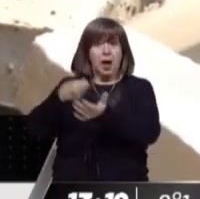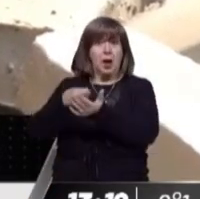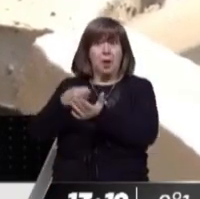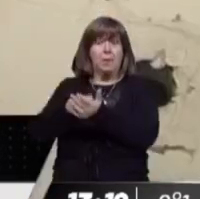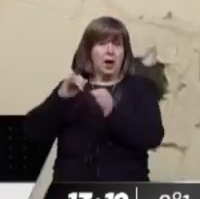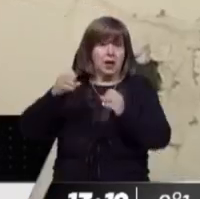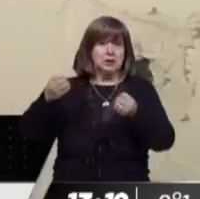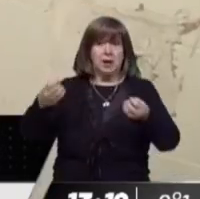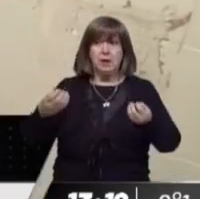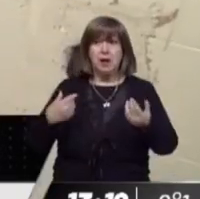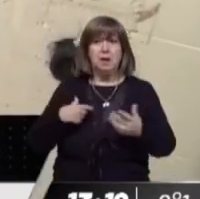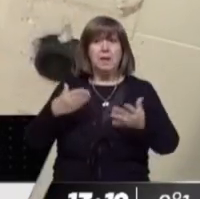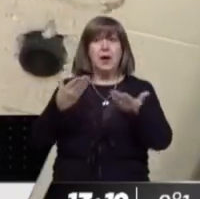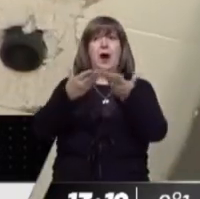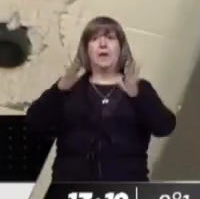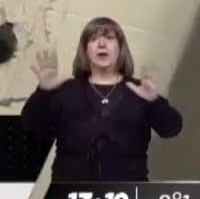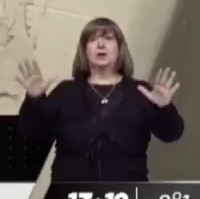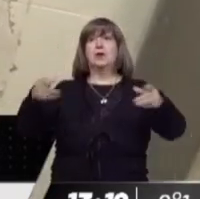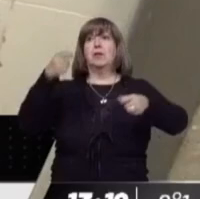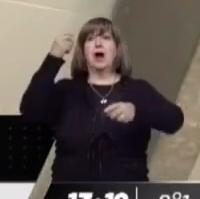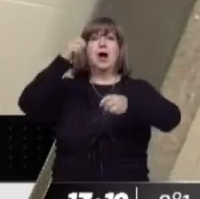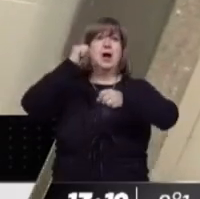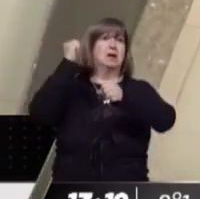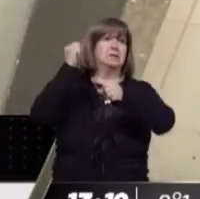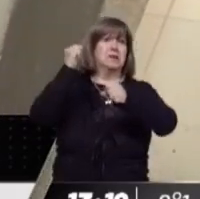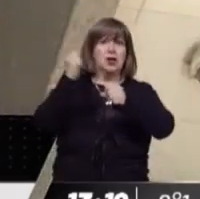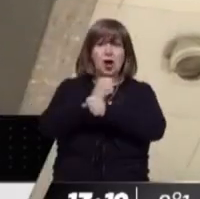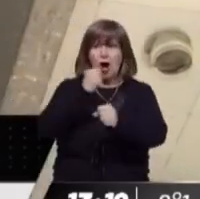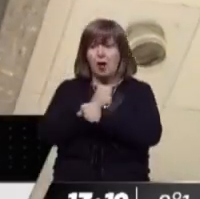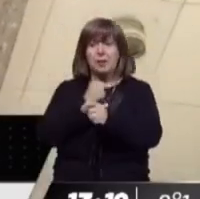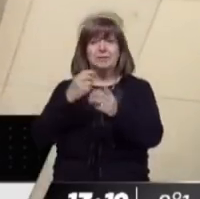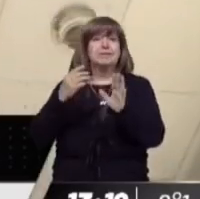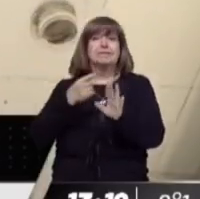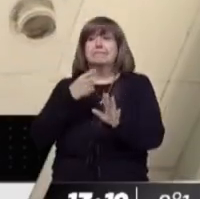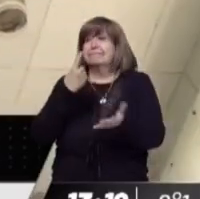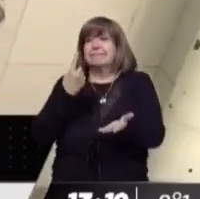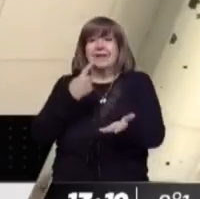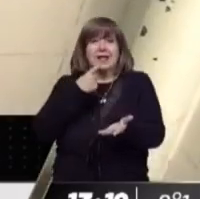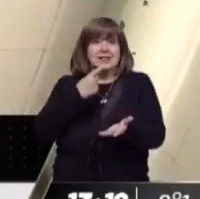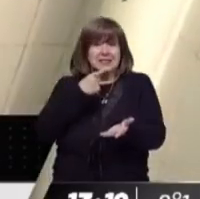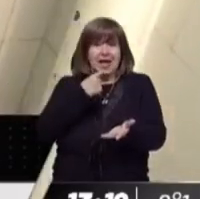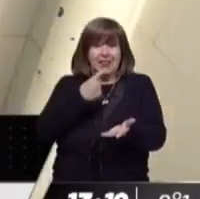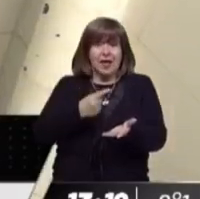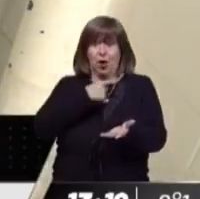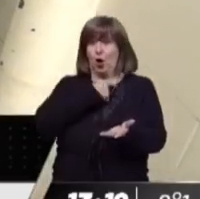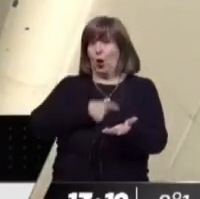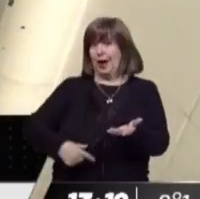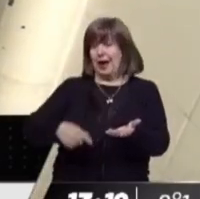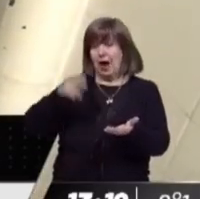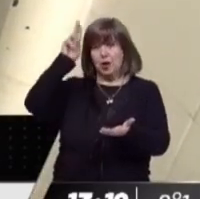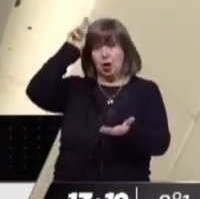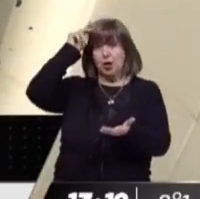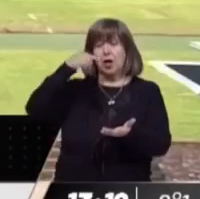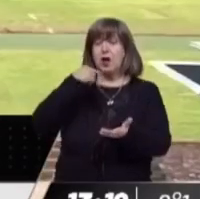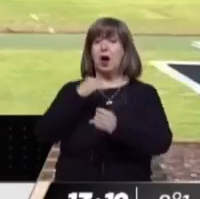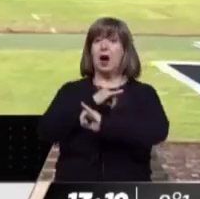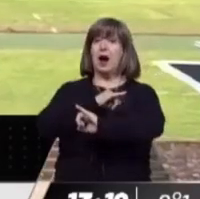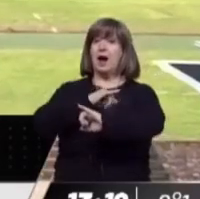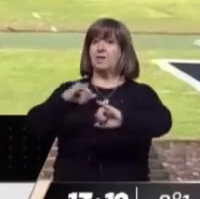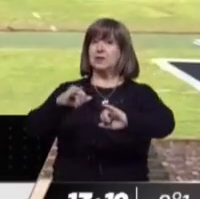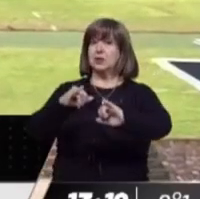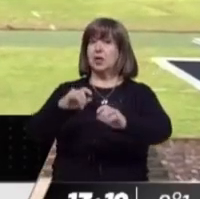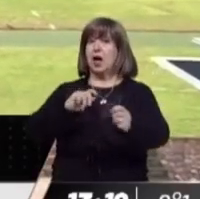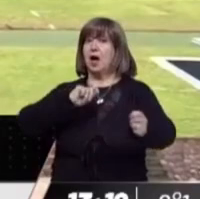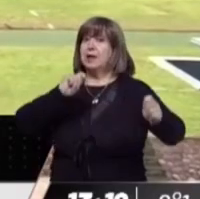para con los riesgos de que lo rompan Siempre no Vamos a ver ahora el gobernador ayer justamente anunció